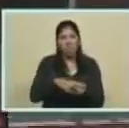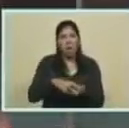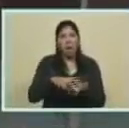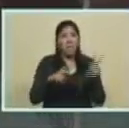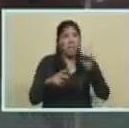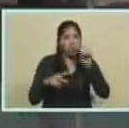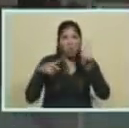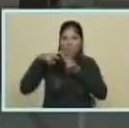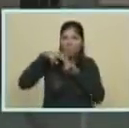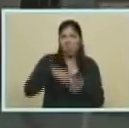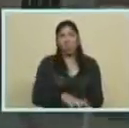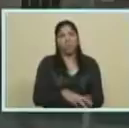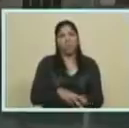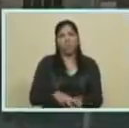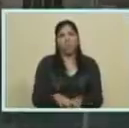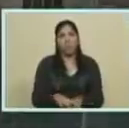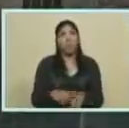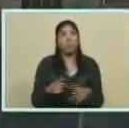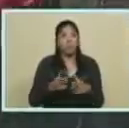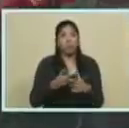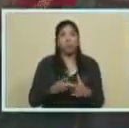militar contra la oligarquía,